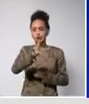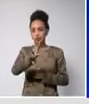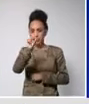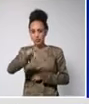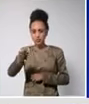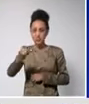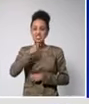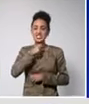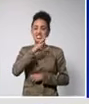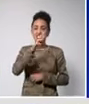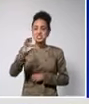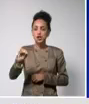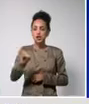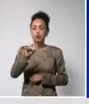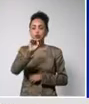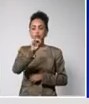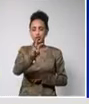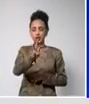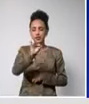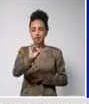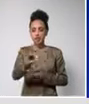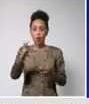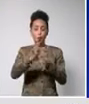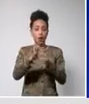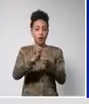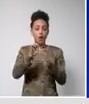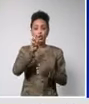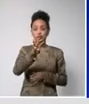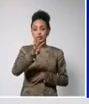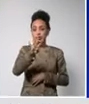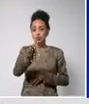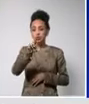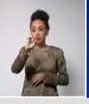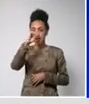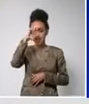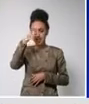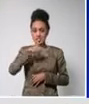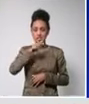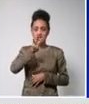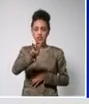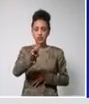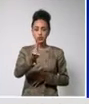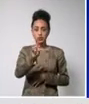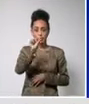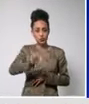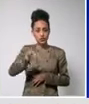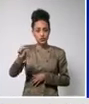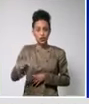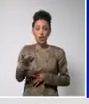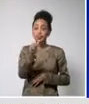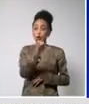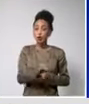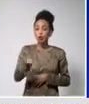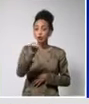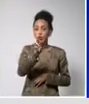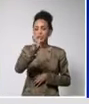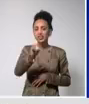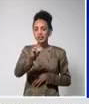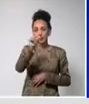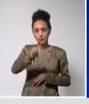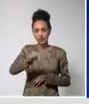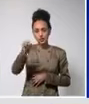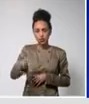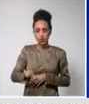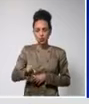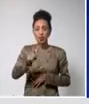Cerro 37, Guanabacoa 34, La Lisa 31, 10 de octubre 30,